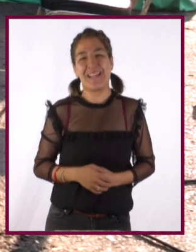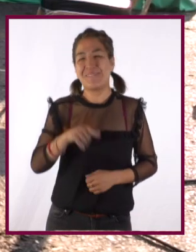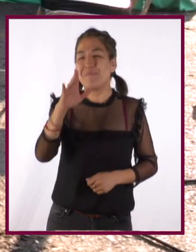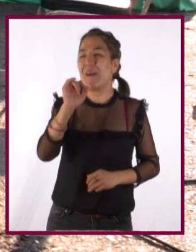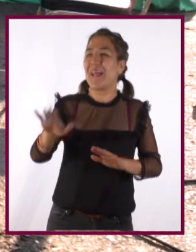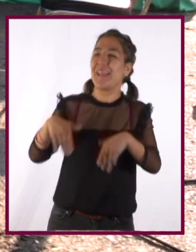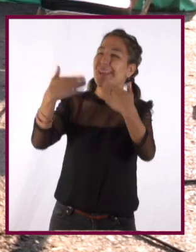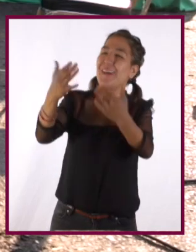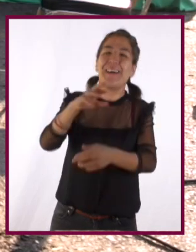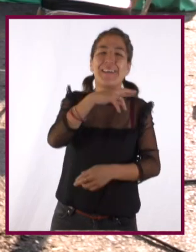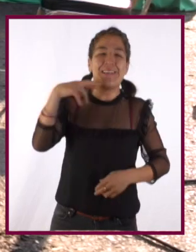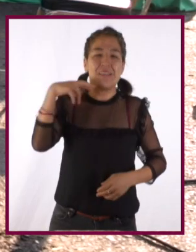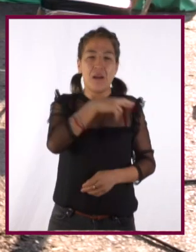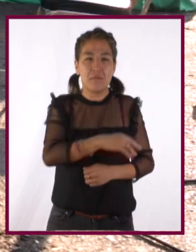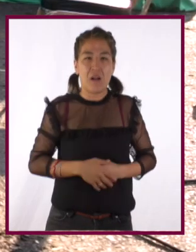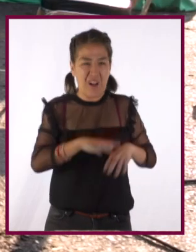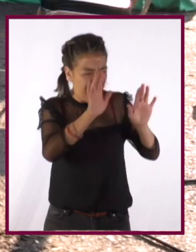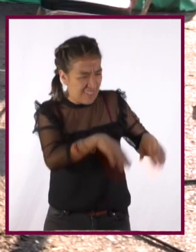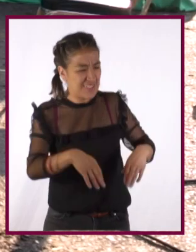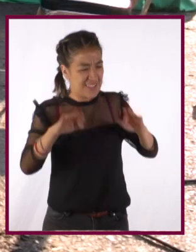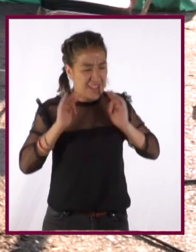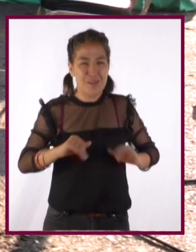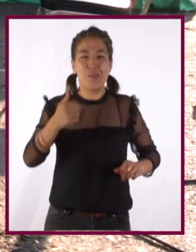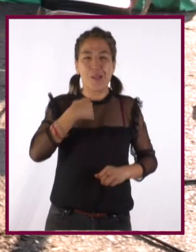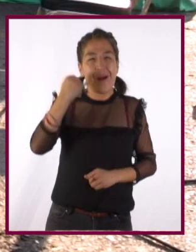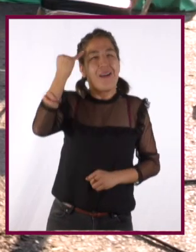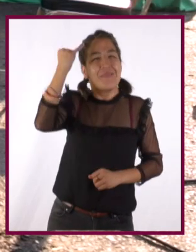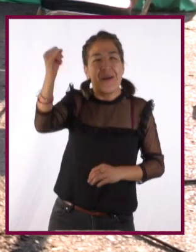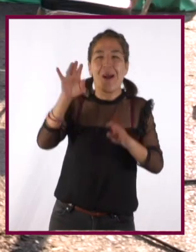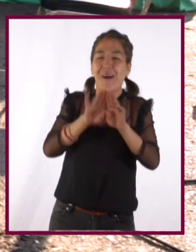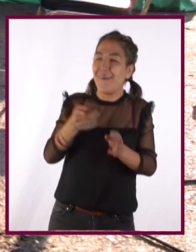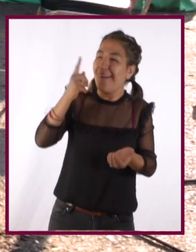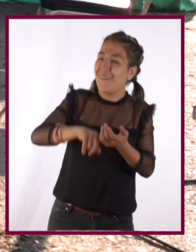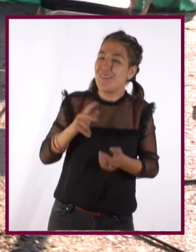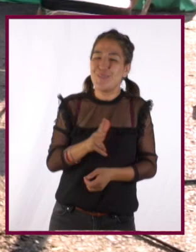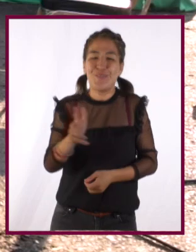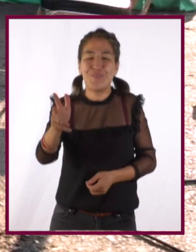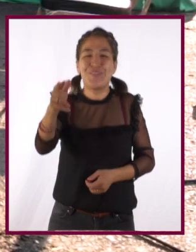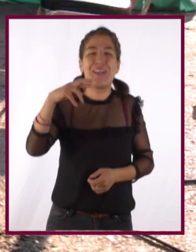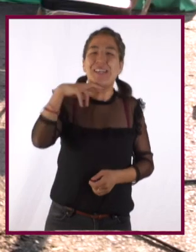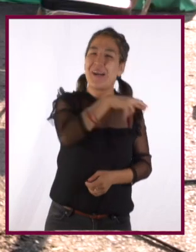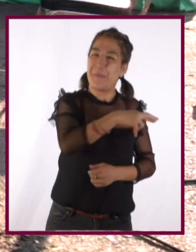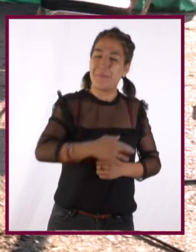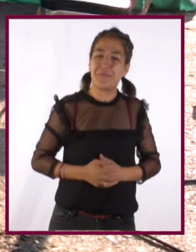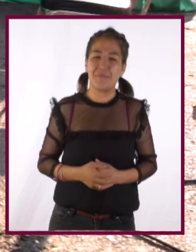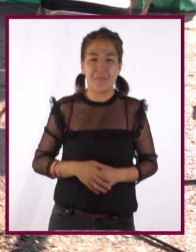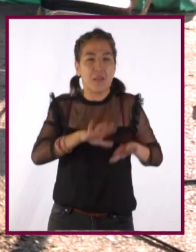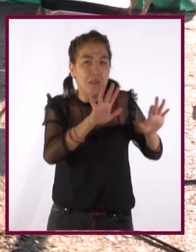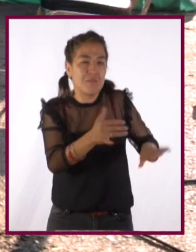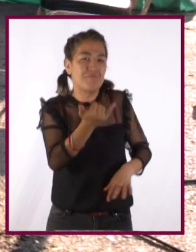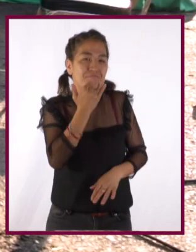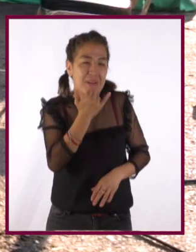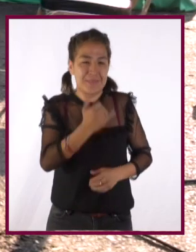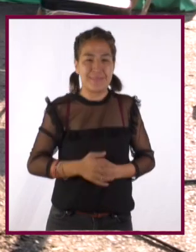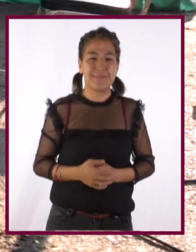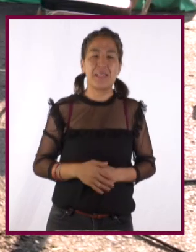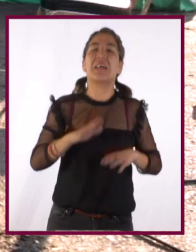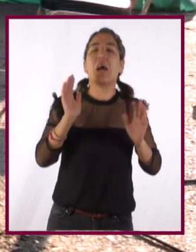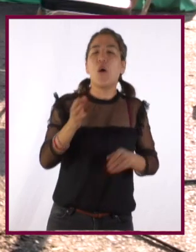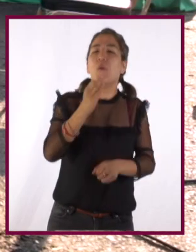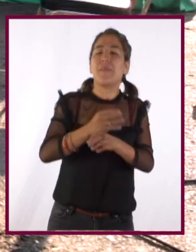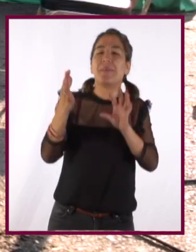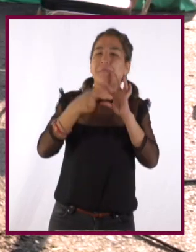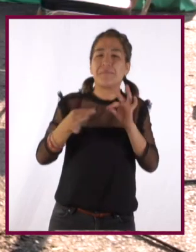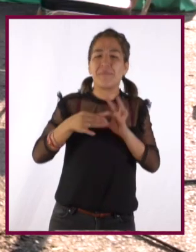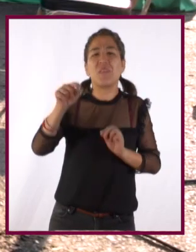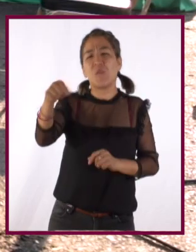amiga. Ay, Ernesto, déjame imaginar los escenarios para que te pueda contar las preguntas que me vienen a la cabeza. Perdóname, Mara. Bueno,